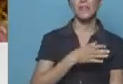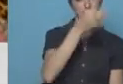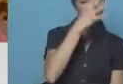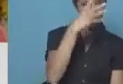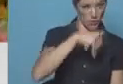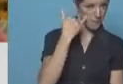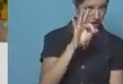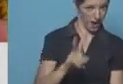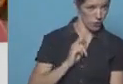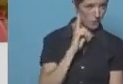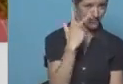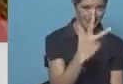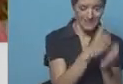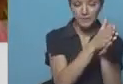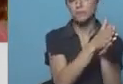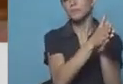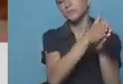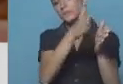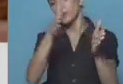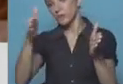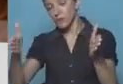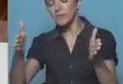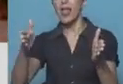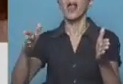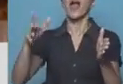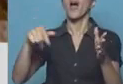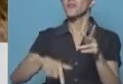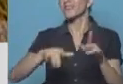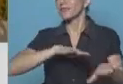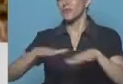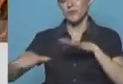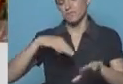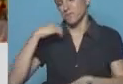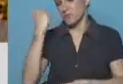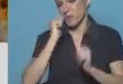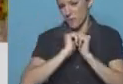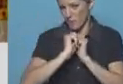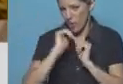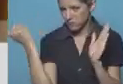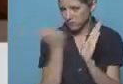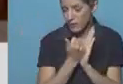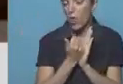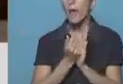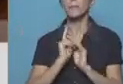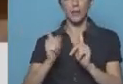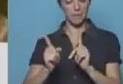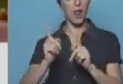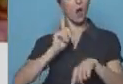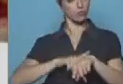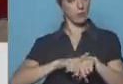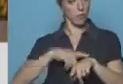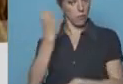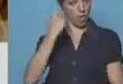de mayo del 2003, asistimos a un momento histórico, también en un momento histórico de la Argentina, porque nunca,